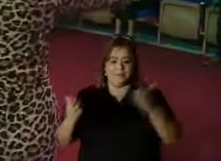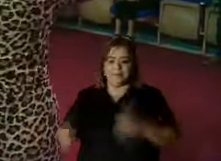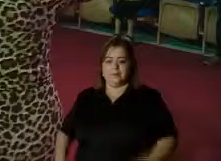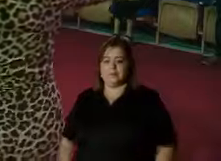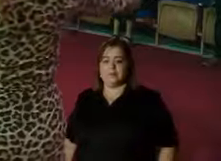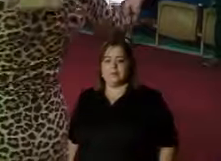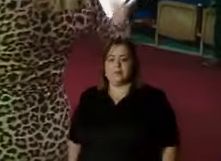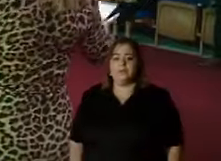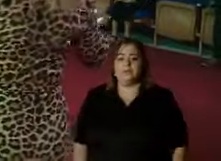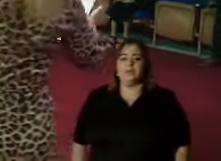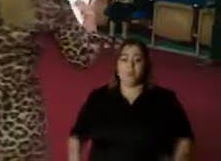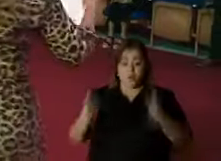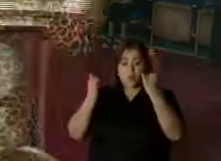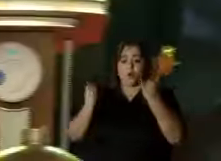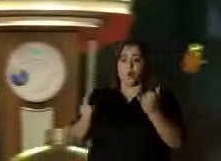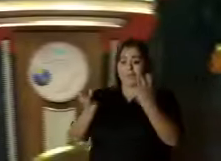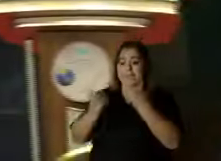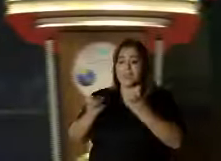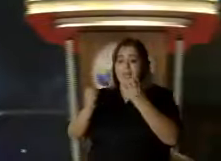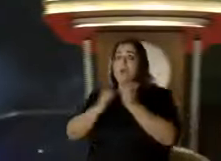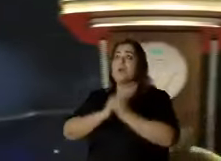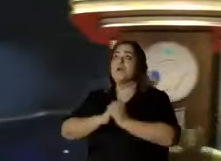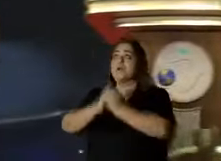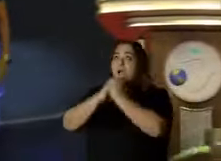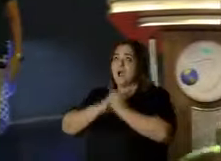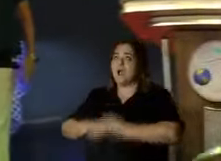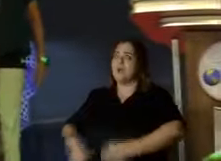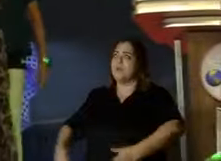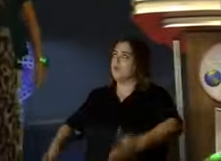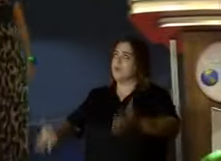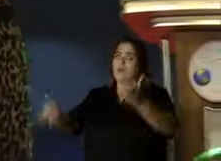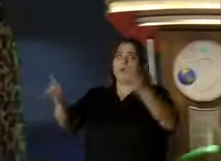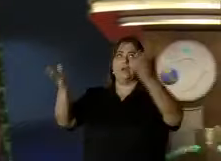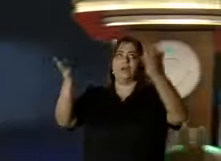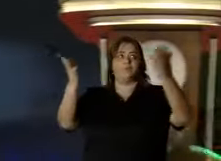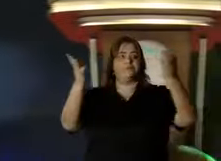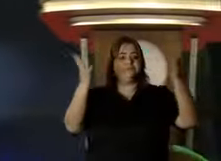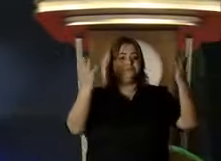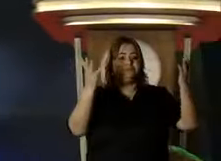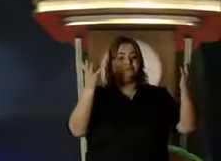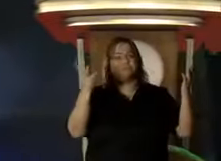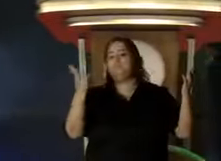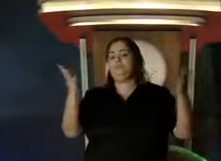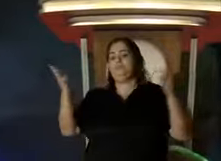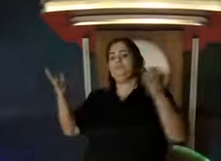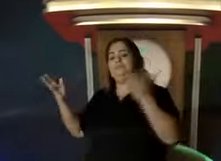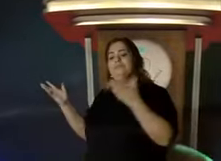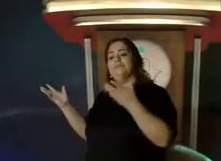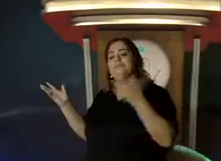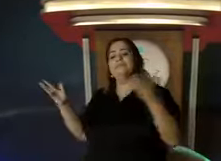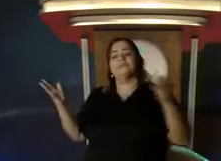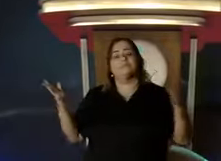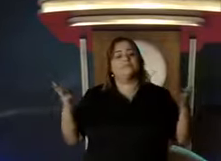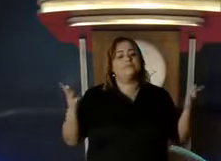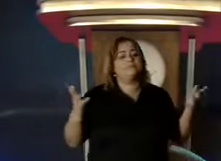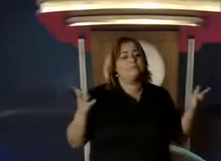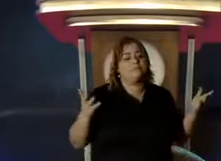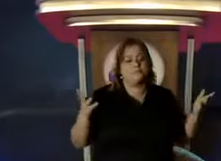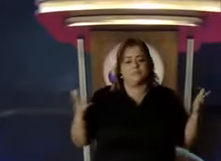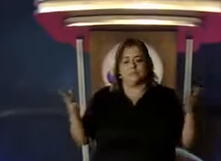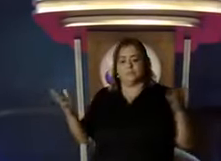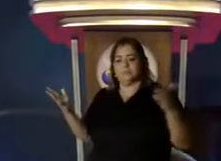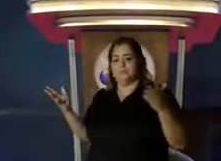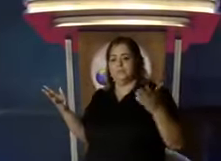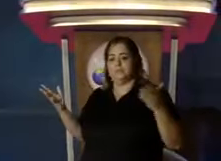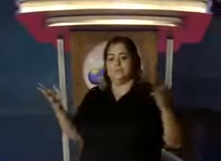Adórale, adórale, adórale. Vamos, levanta esa manita que algo va a pasar. Algo va a pasar. Algo está pasando ya.